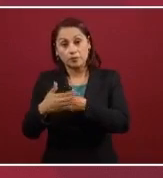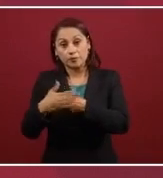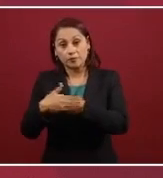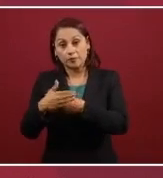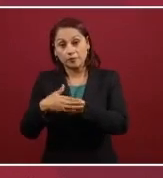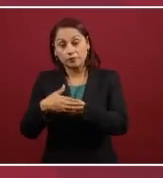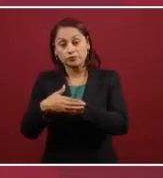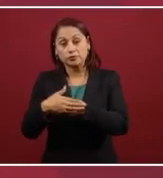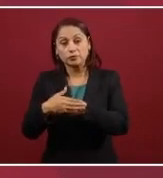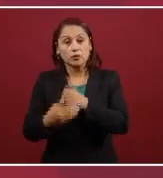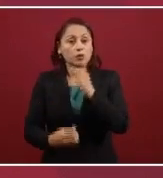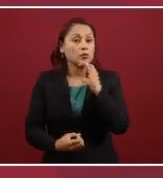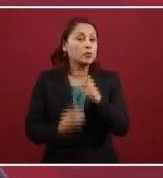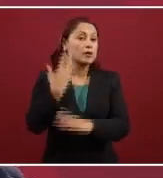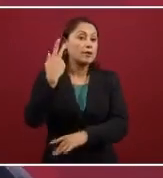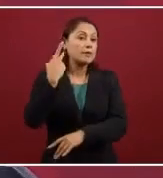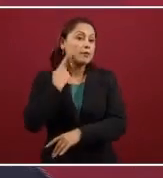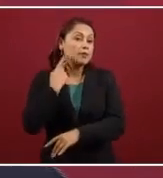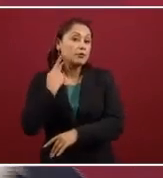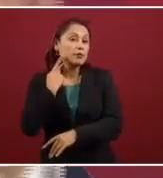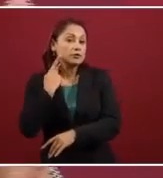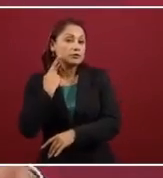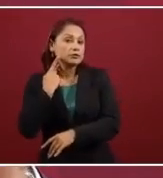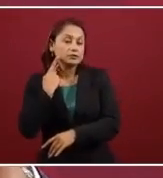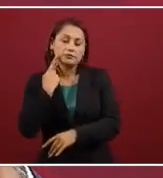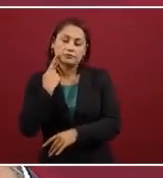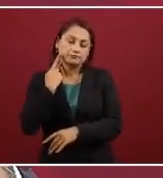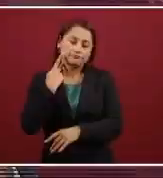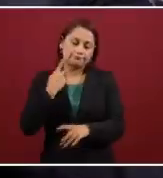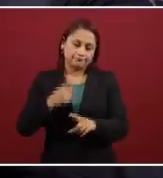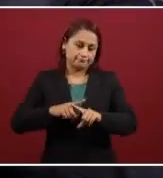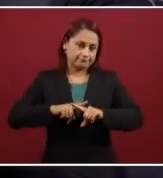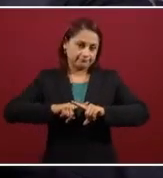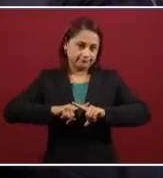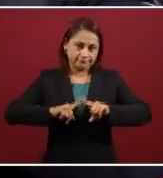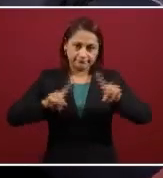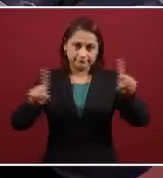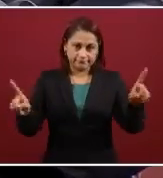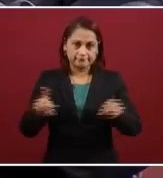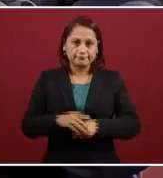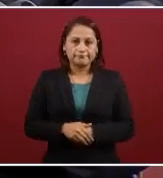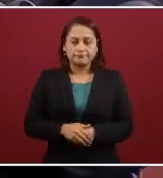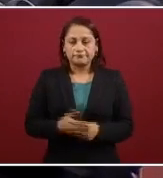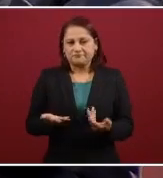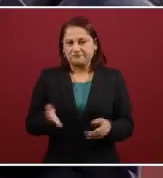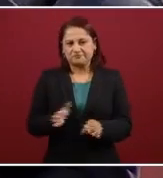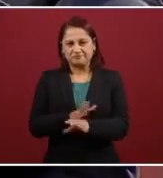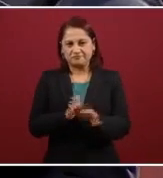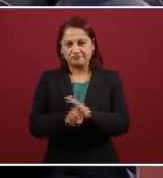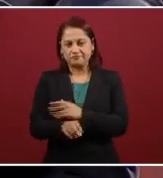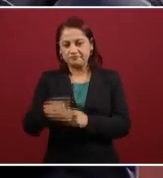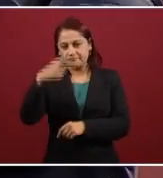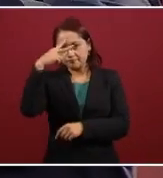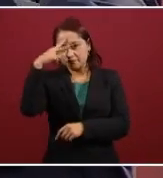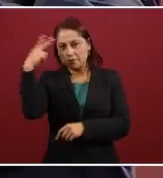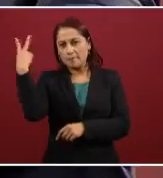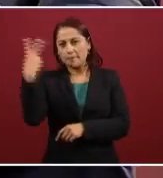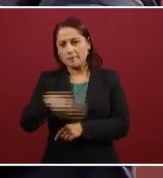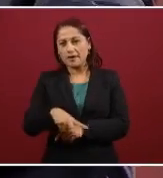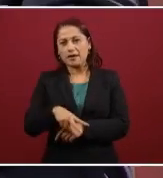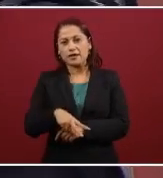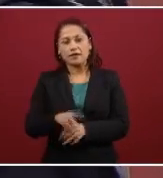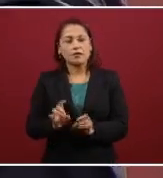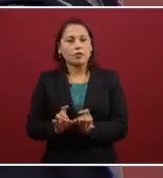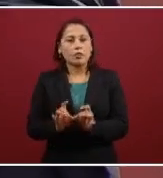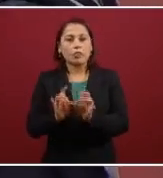general, que esa es otra cosa distinta, que es como si México de pronto resolviese imponer una